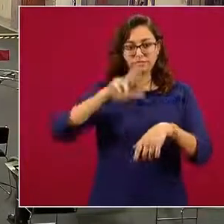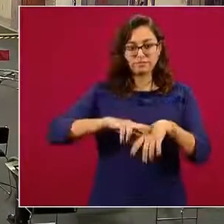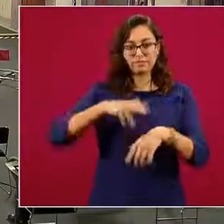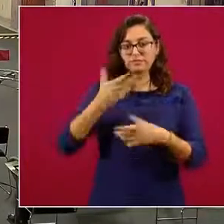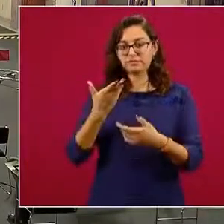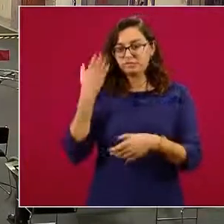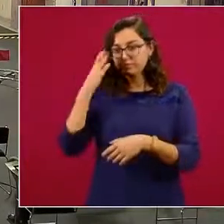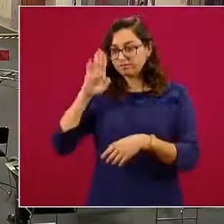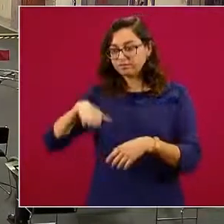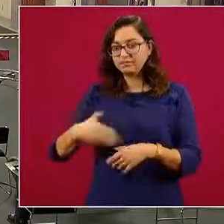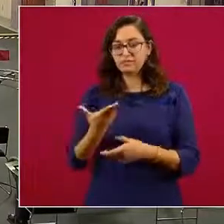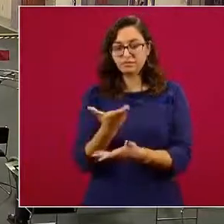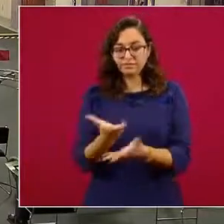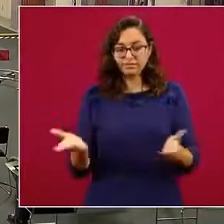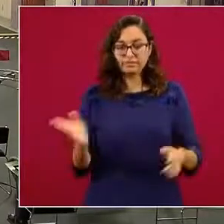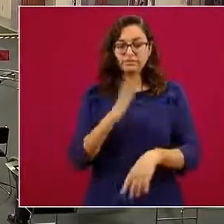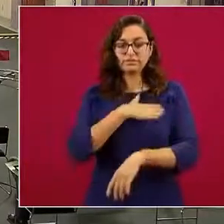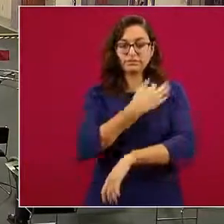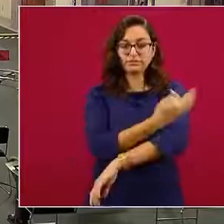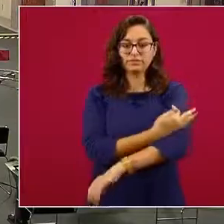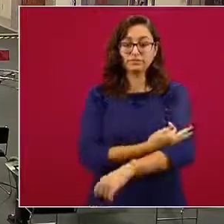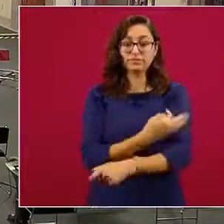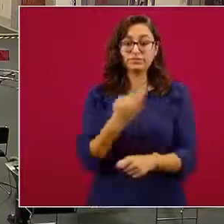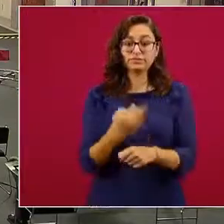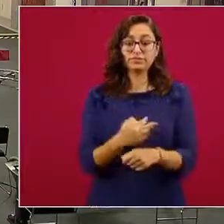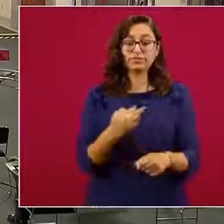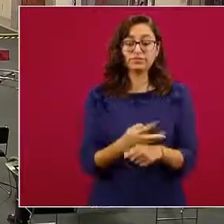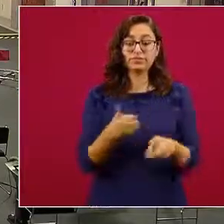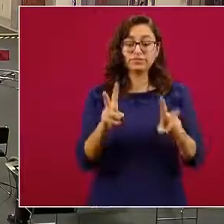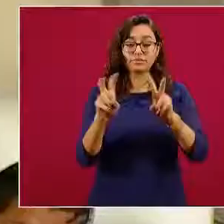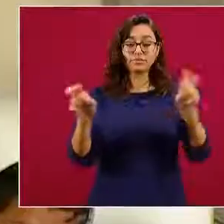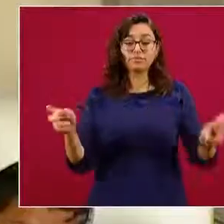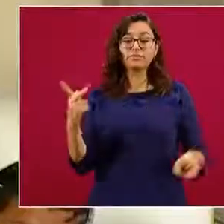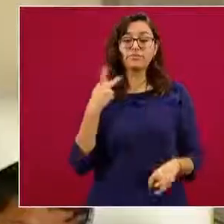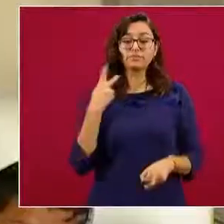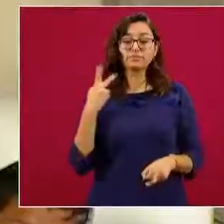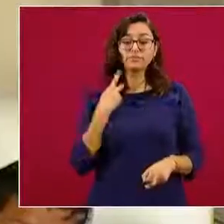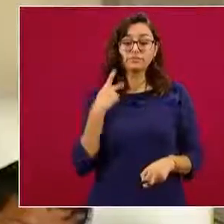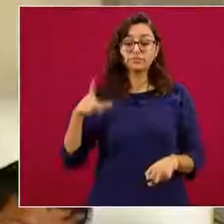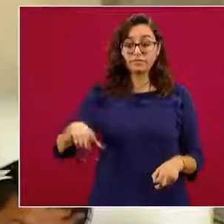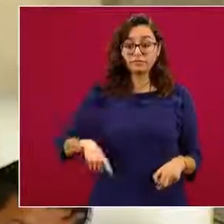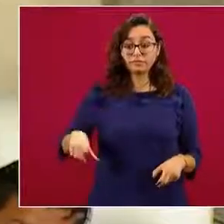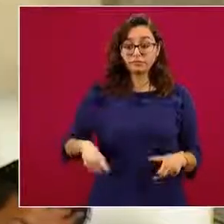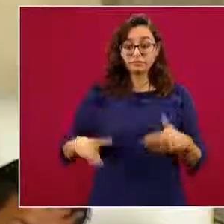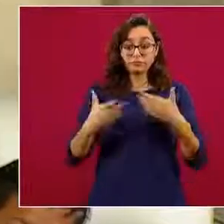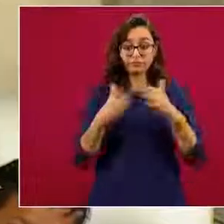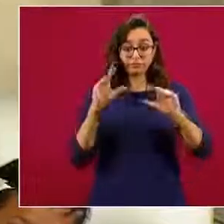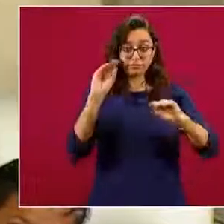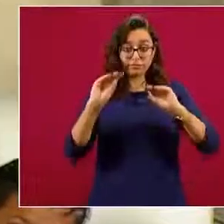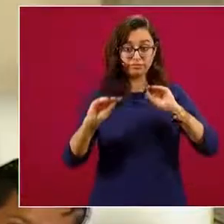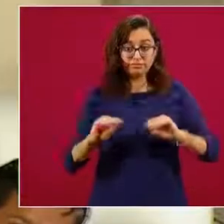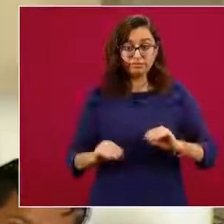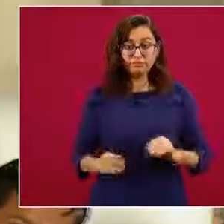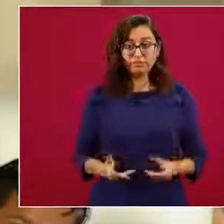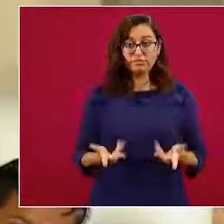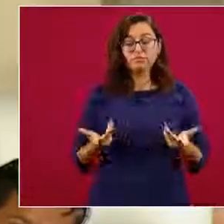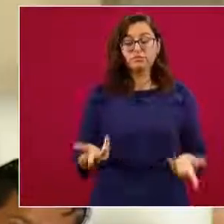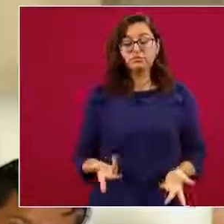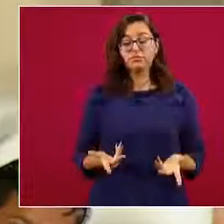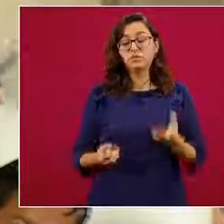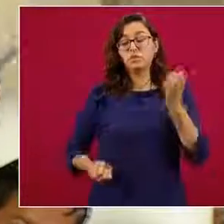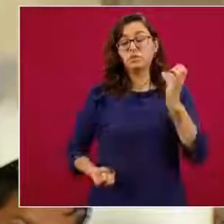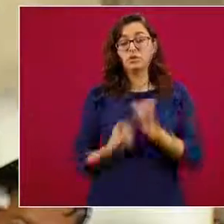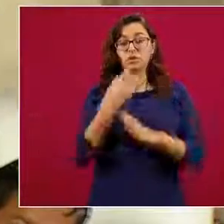tardes. Ahorita con las políticas públicas de este gobierno ha habido o se han originado o roto